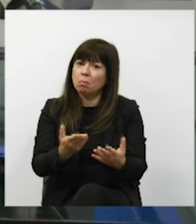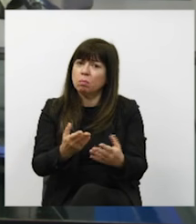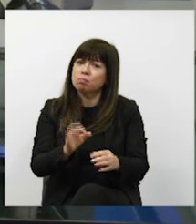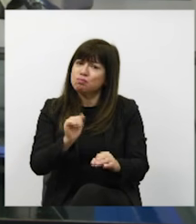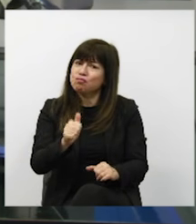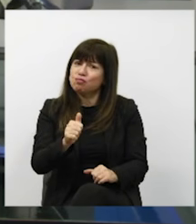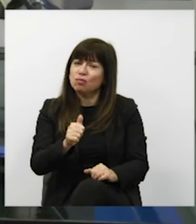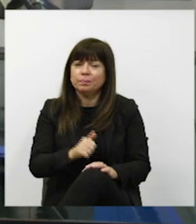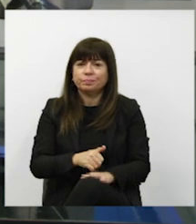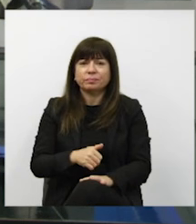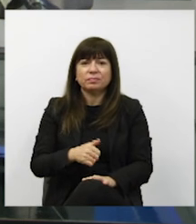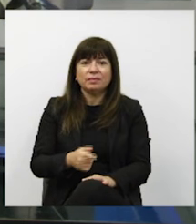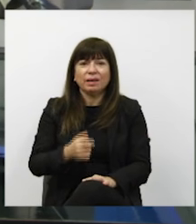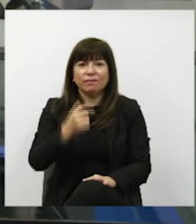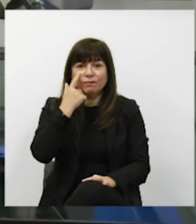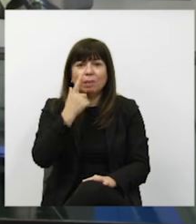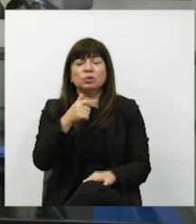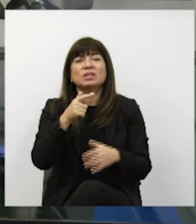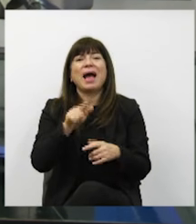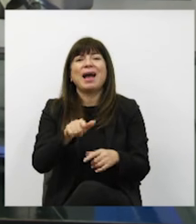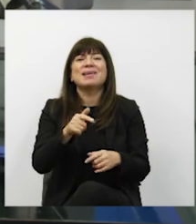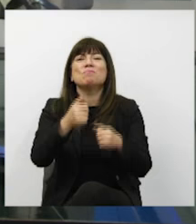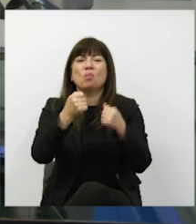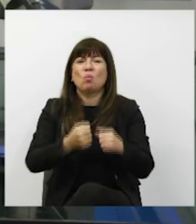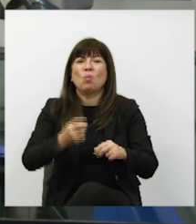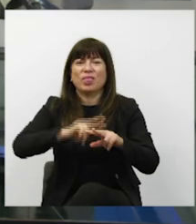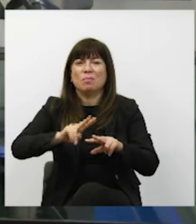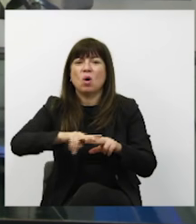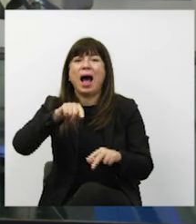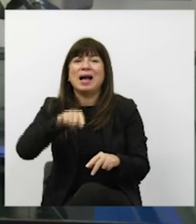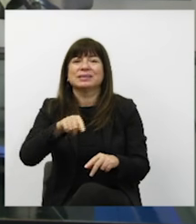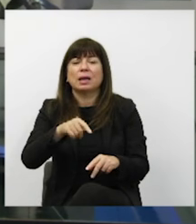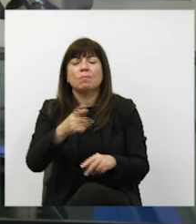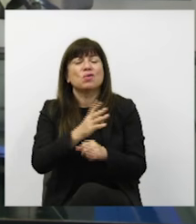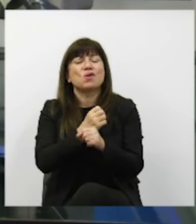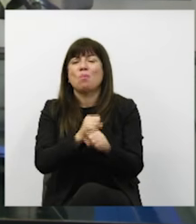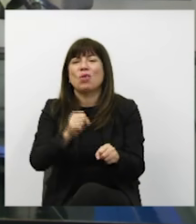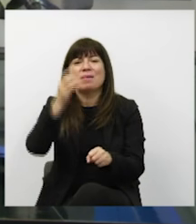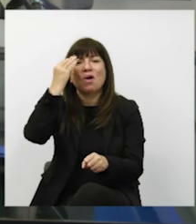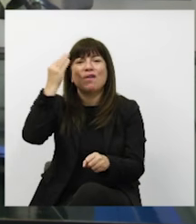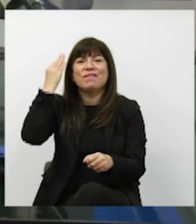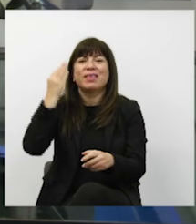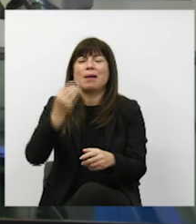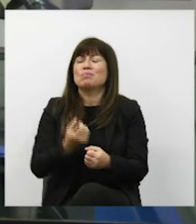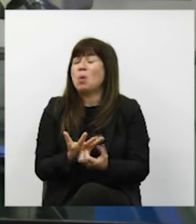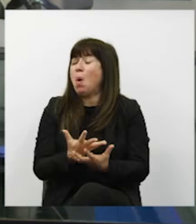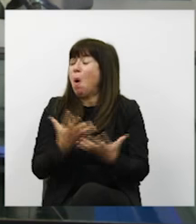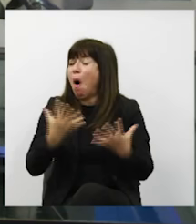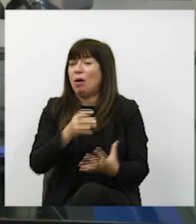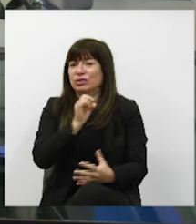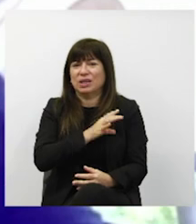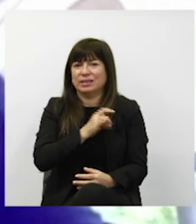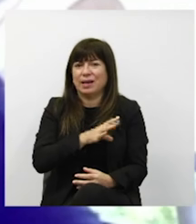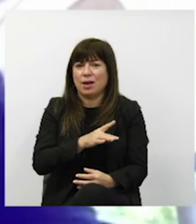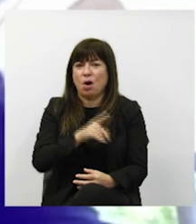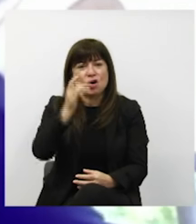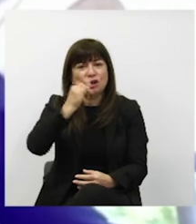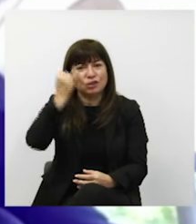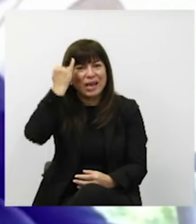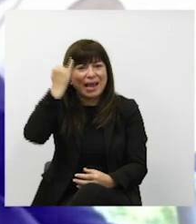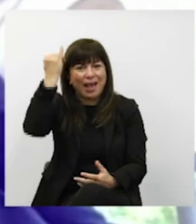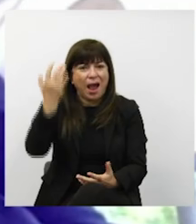teletrabajo, vemos que ahí sí podemos hacer algo, pero no se nos puede olvidar que tenemos una gran masa de chilenos que no van a ser ingenieros,